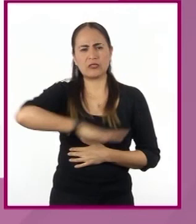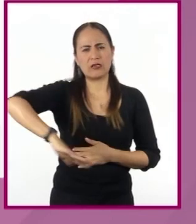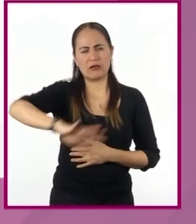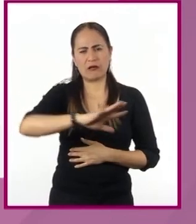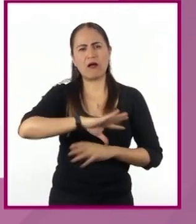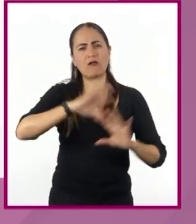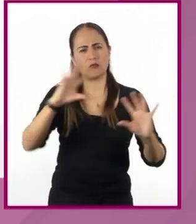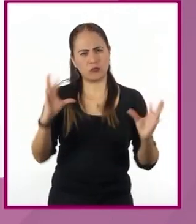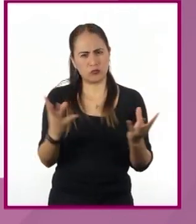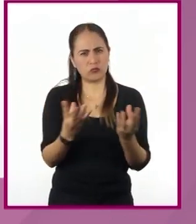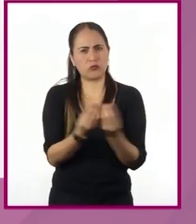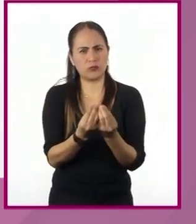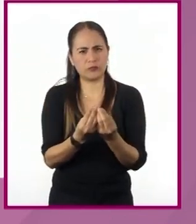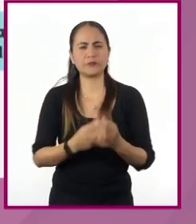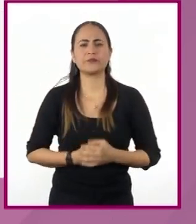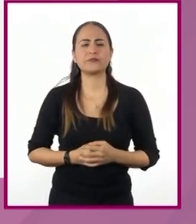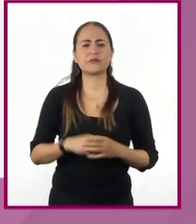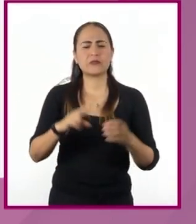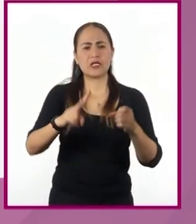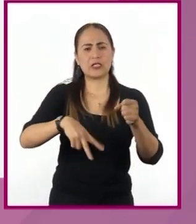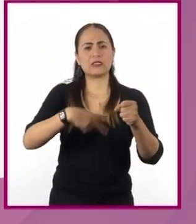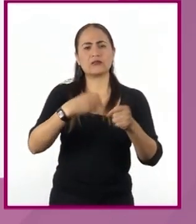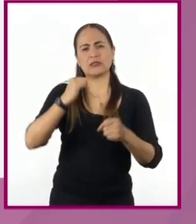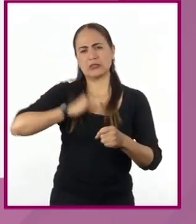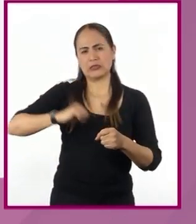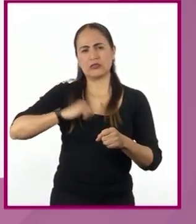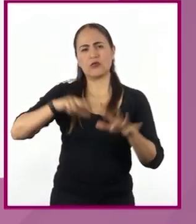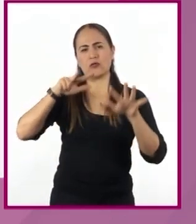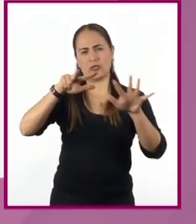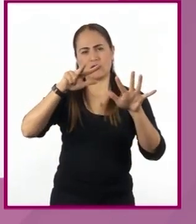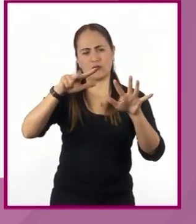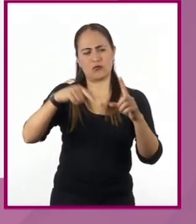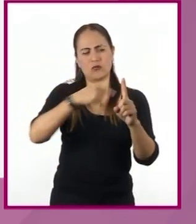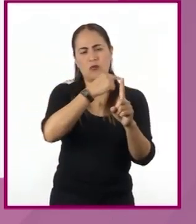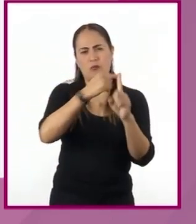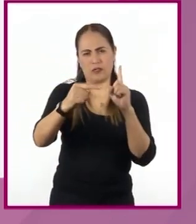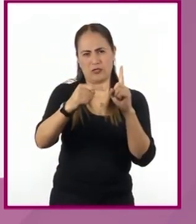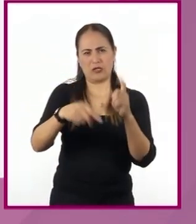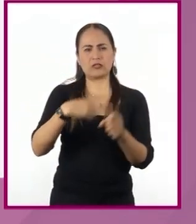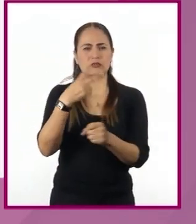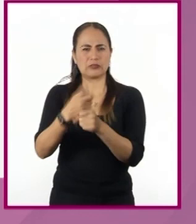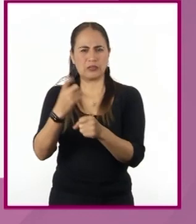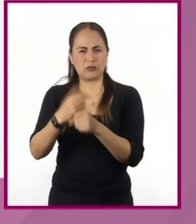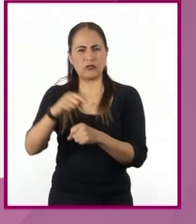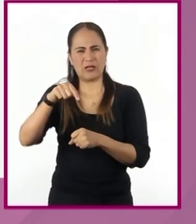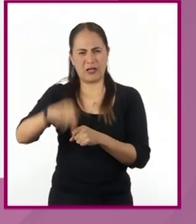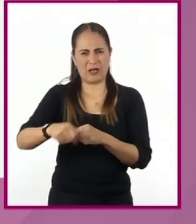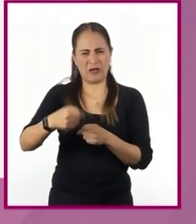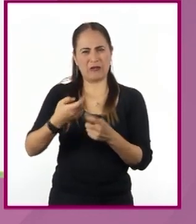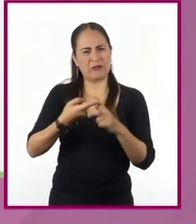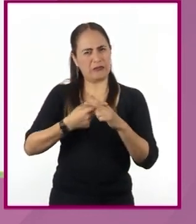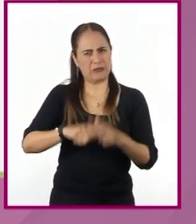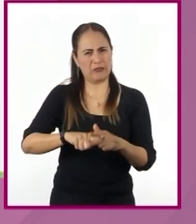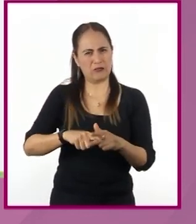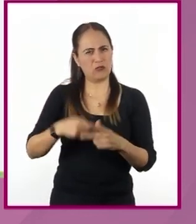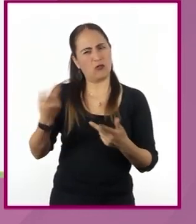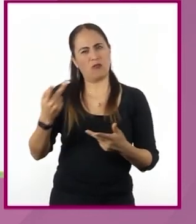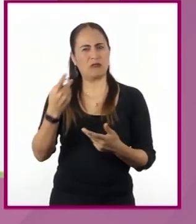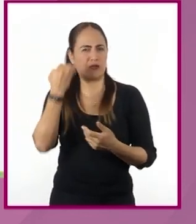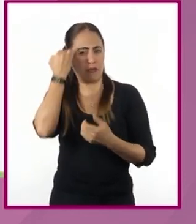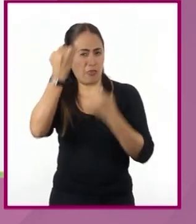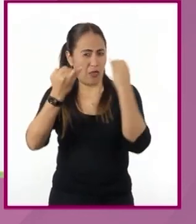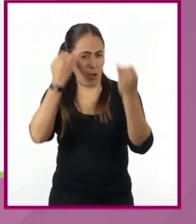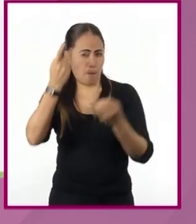en la actualidad. En la segunda mitad del siglo XVIII surgió el liberalismo en Europa, una corriente política